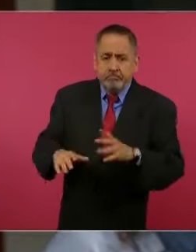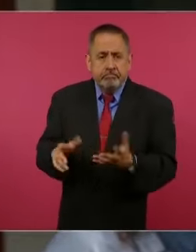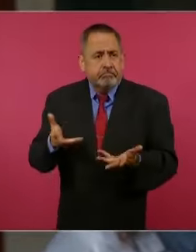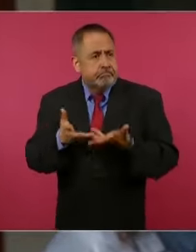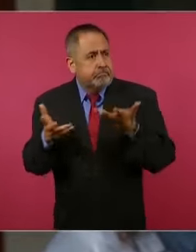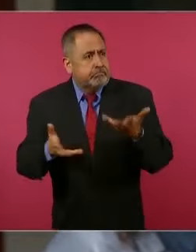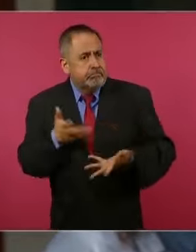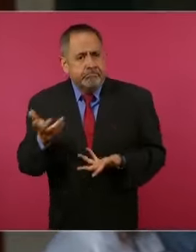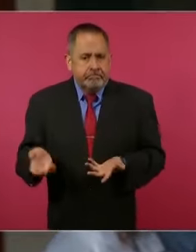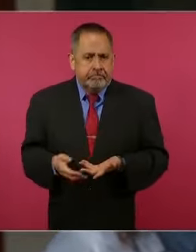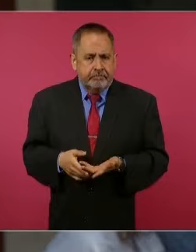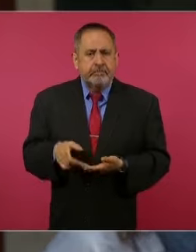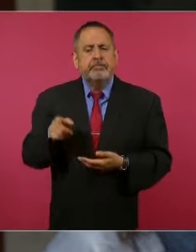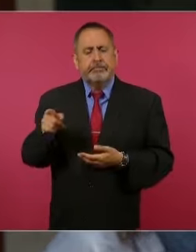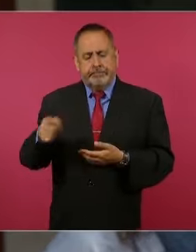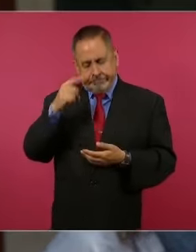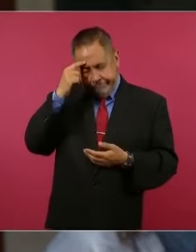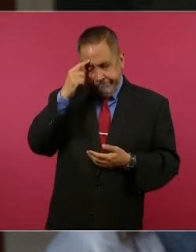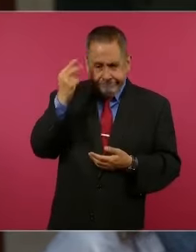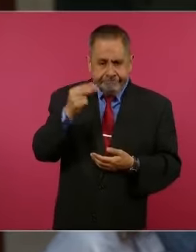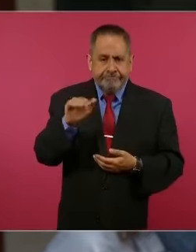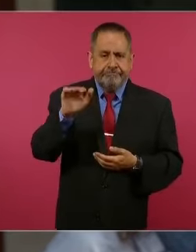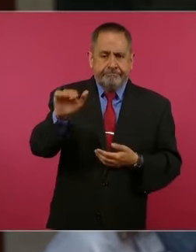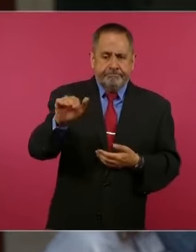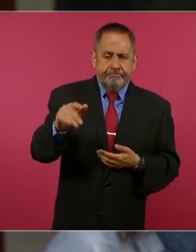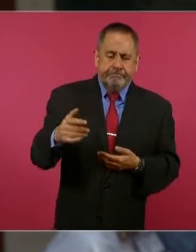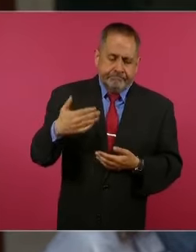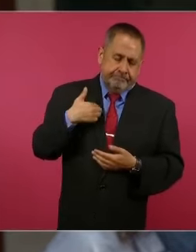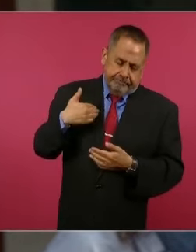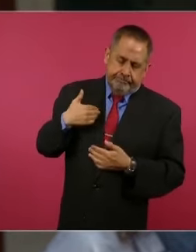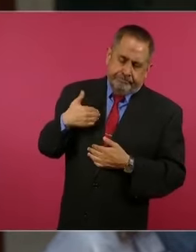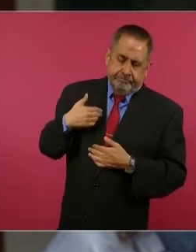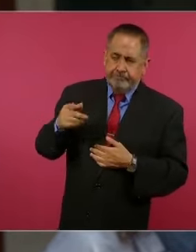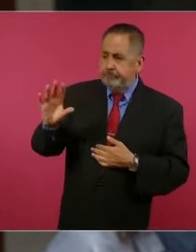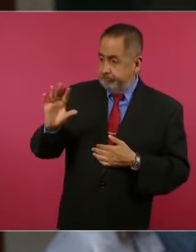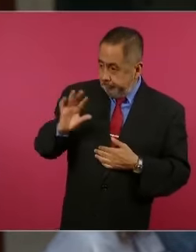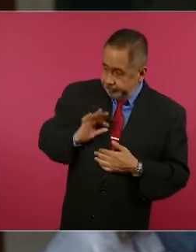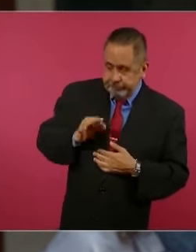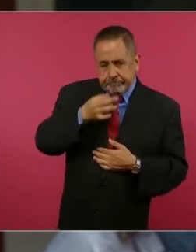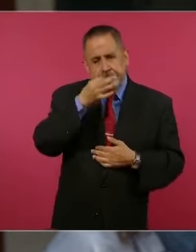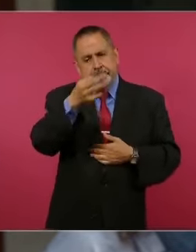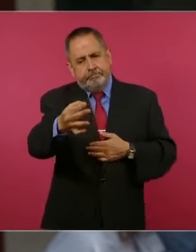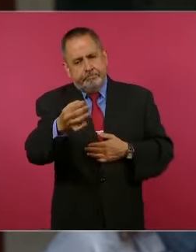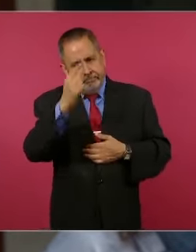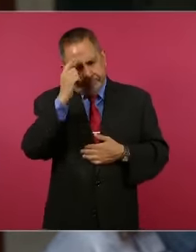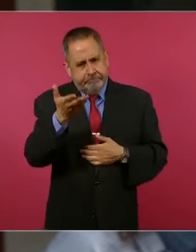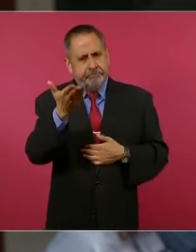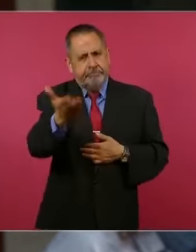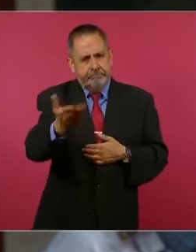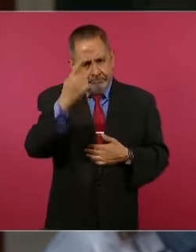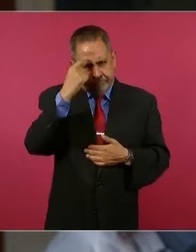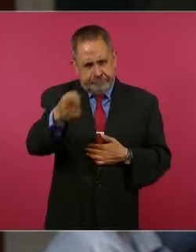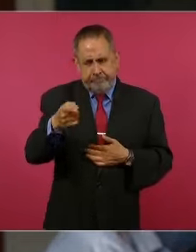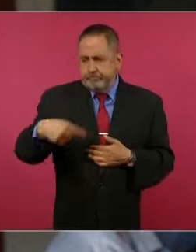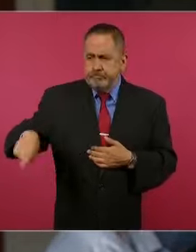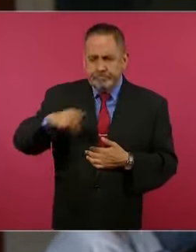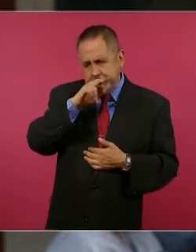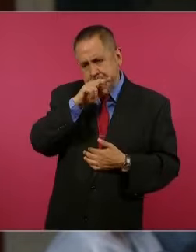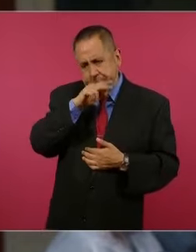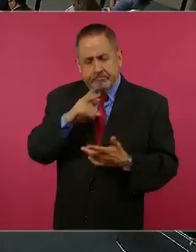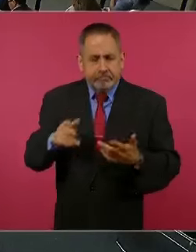los trabajadores recurrieron Pues a su servidor en particular este para que yo le pudiera exponer esta esta situación tan